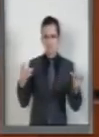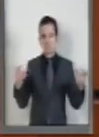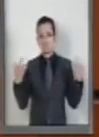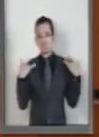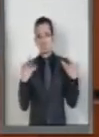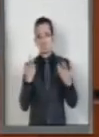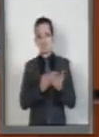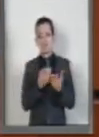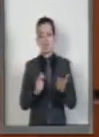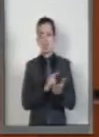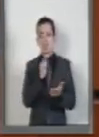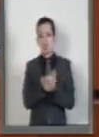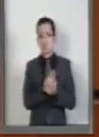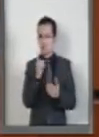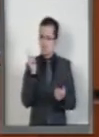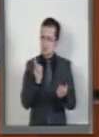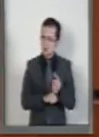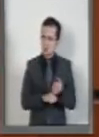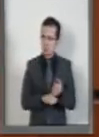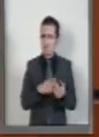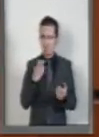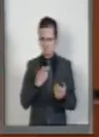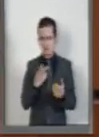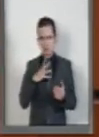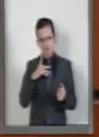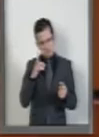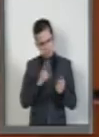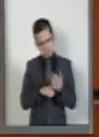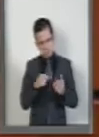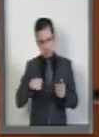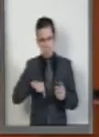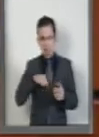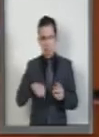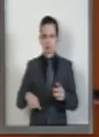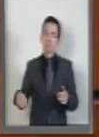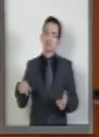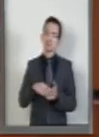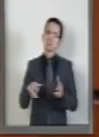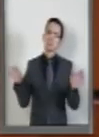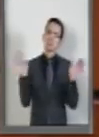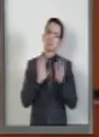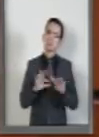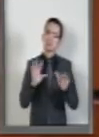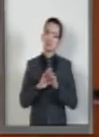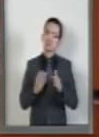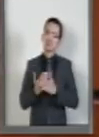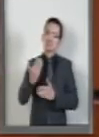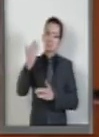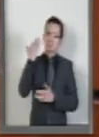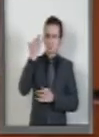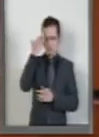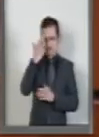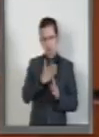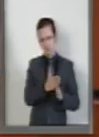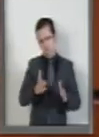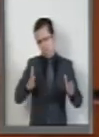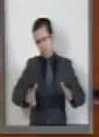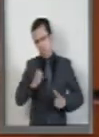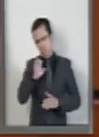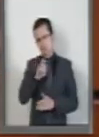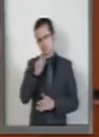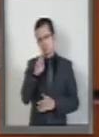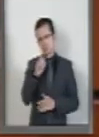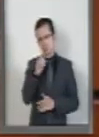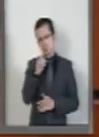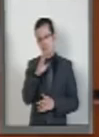ley contiene y a la que nos referimos en tribuna durante el pasado periodo extraordinario de sesiones.